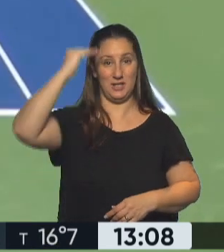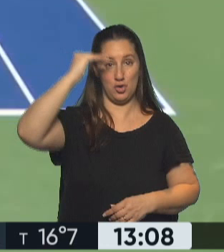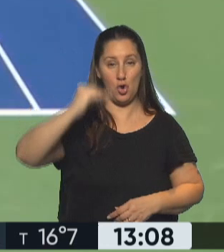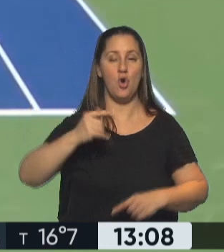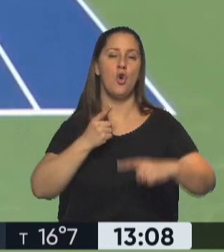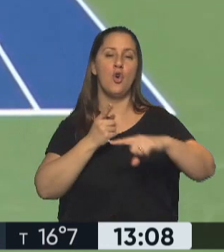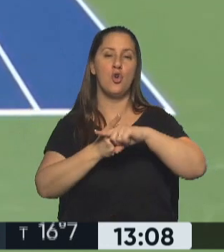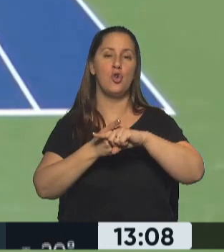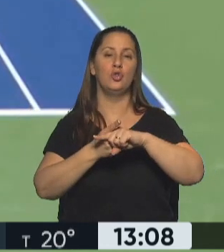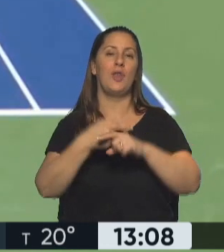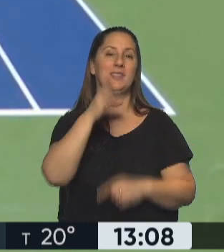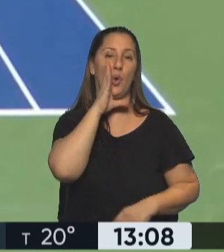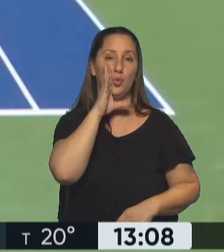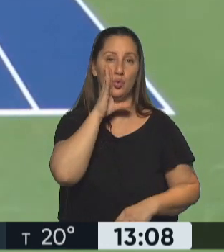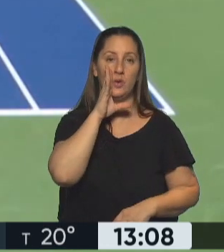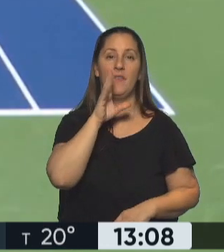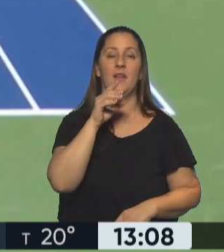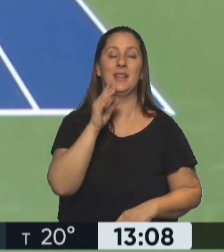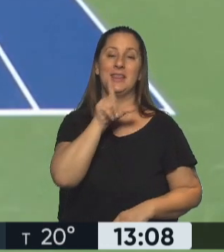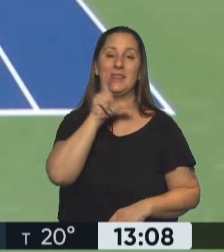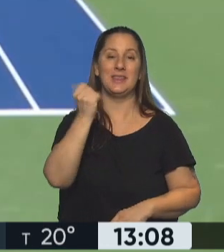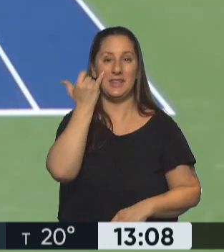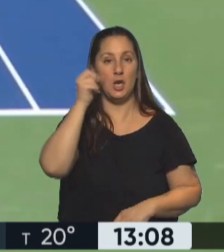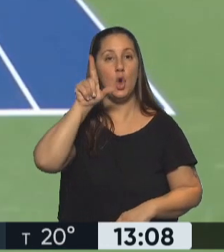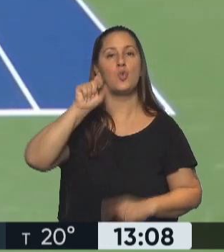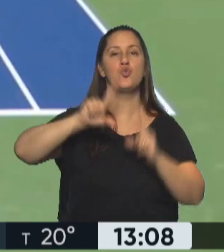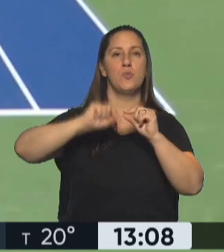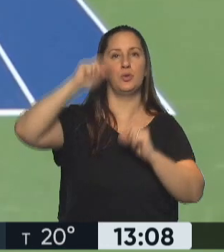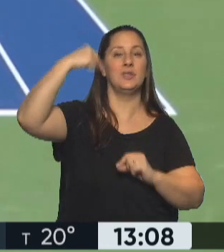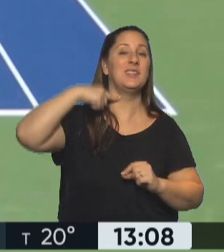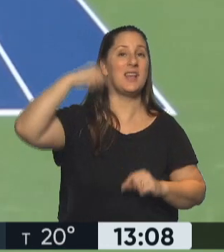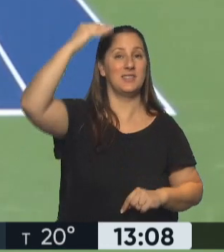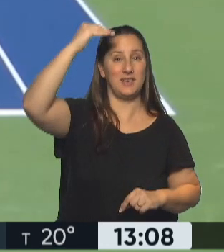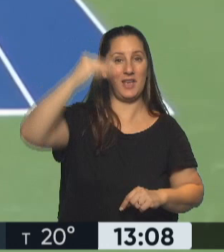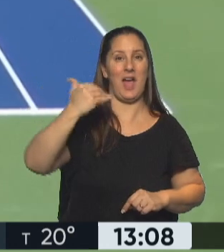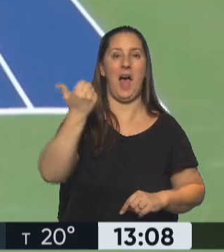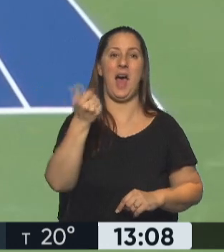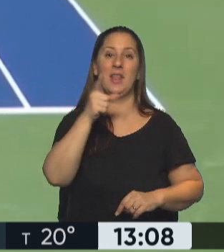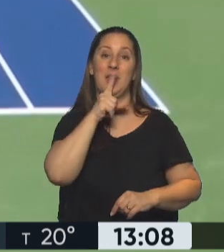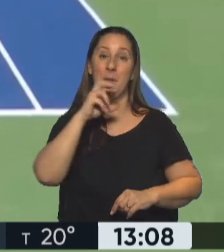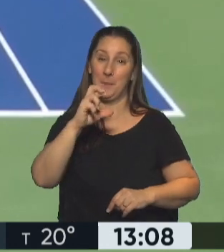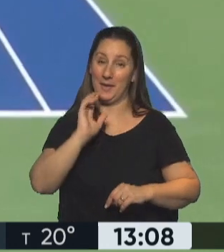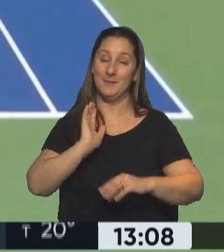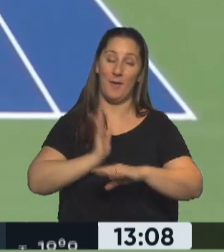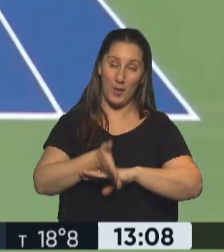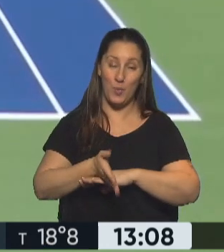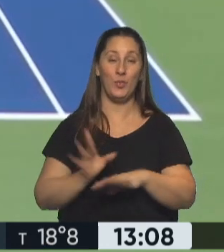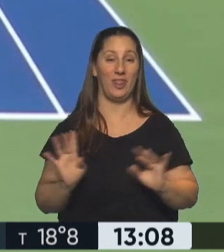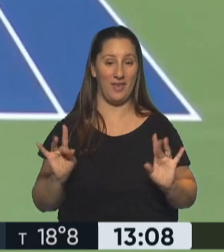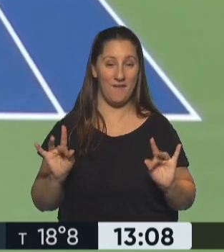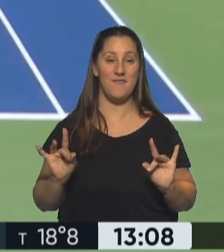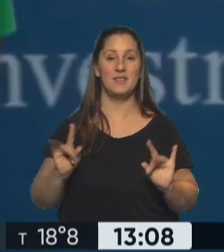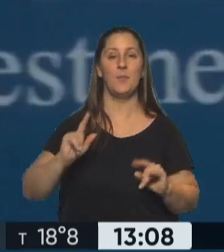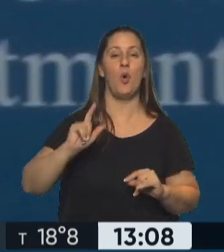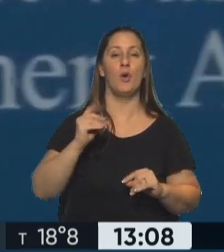frente al estadounidense Taylor Fritz, número 13 del ranking ATP. Complicado el debut, sobre todo por lo que saca